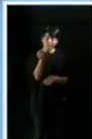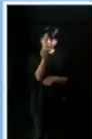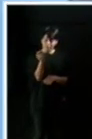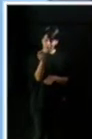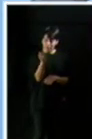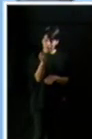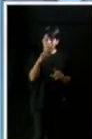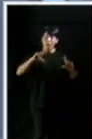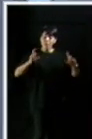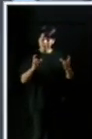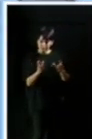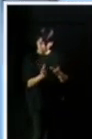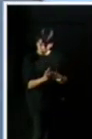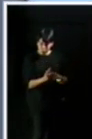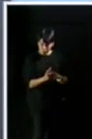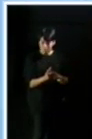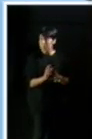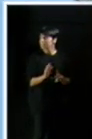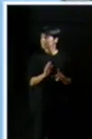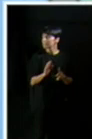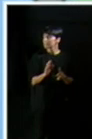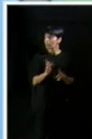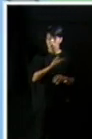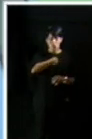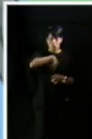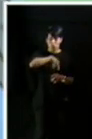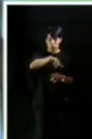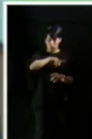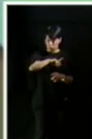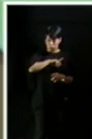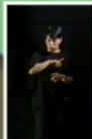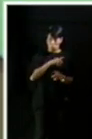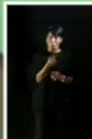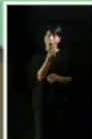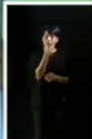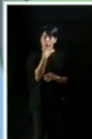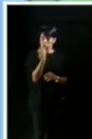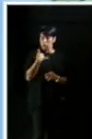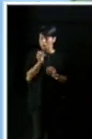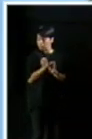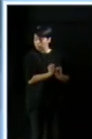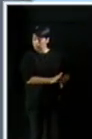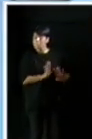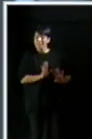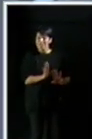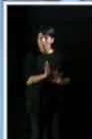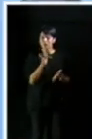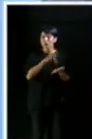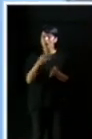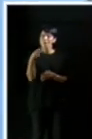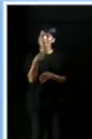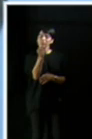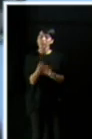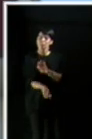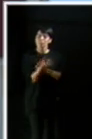se ha reducido muchísimo nosotros no tenemos grandes efectos dejamos de tomar el antibiótico y vuelve a resurgir y luego